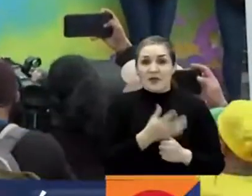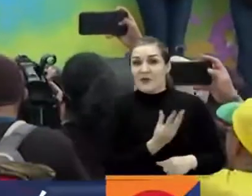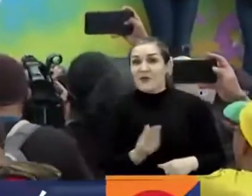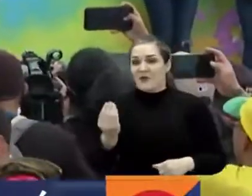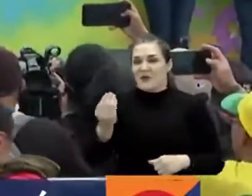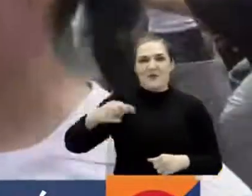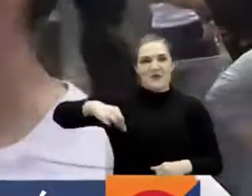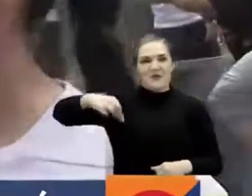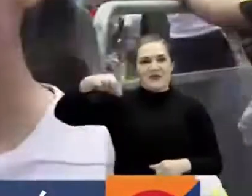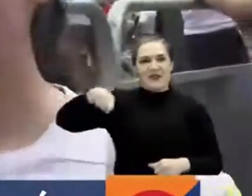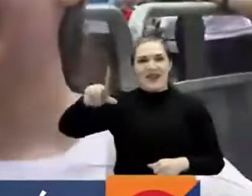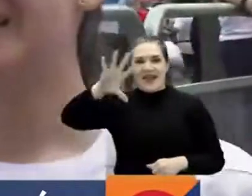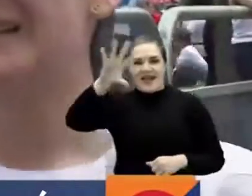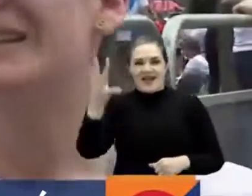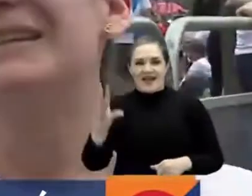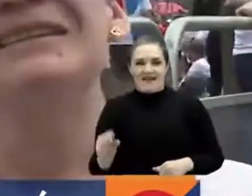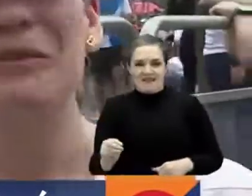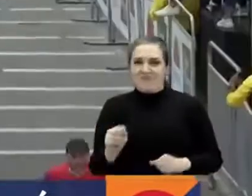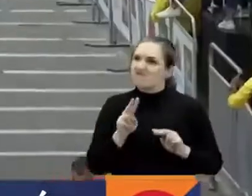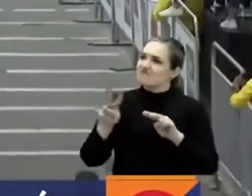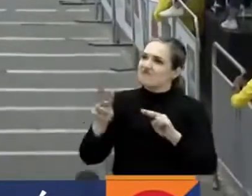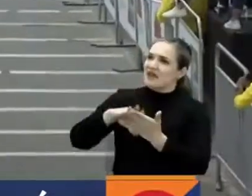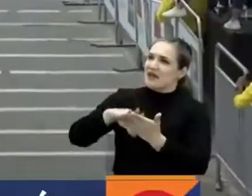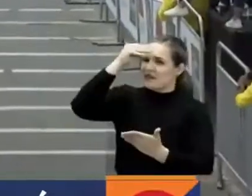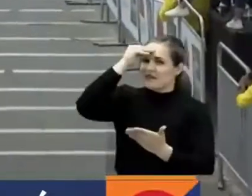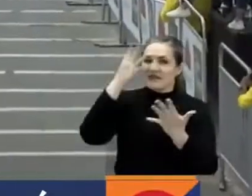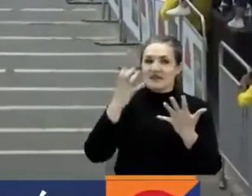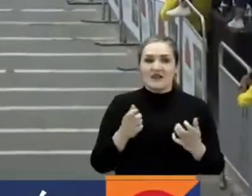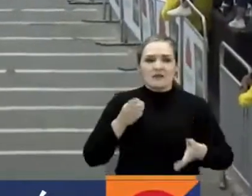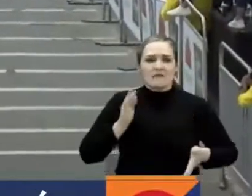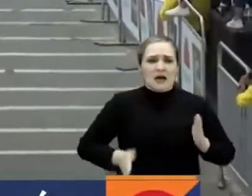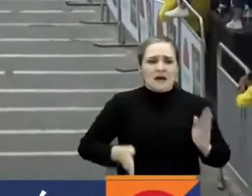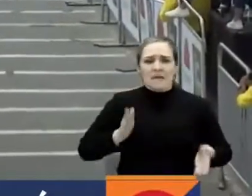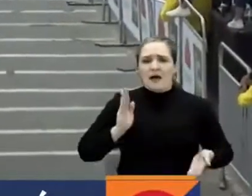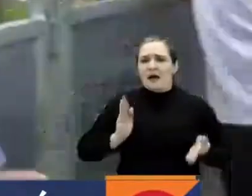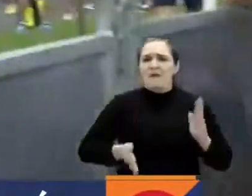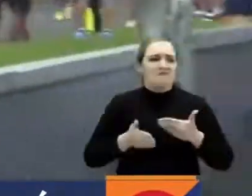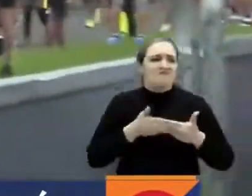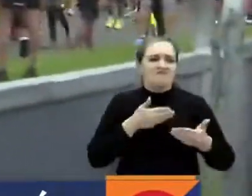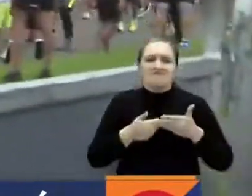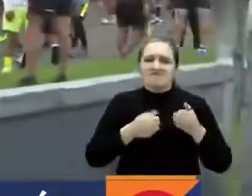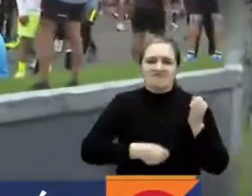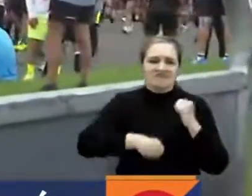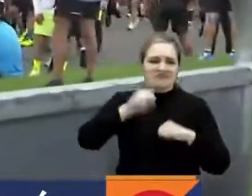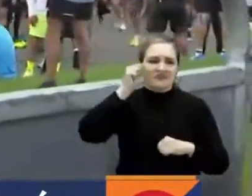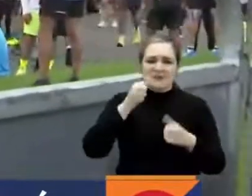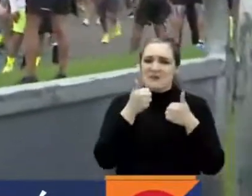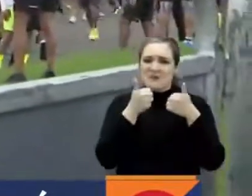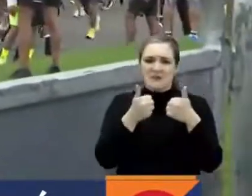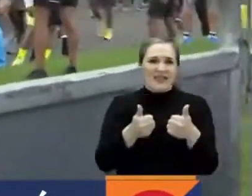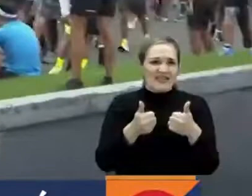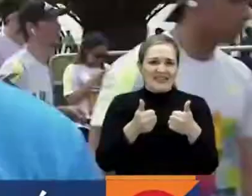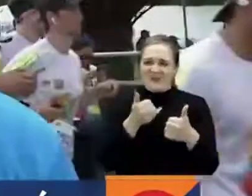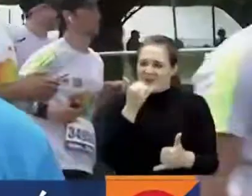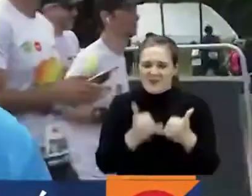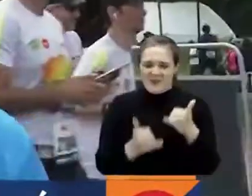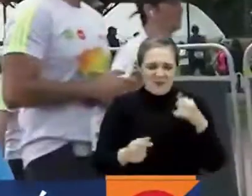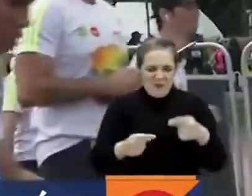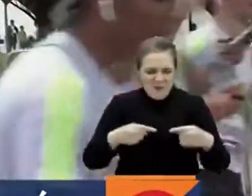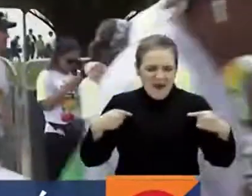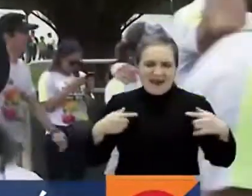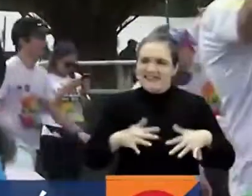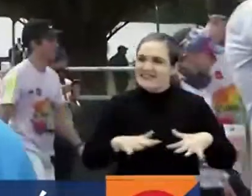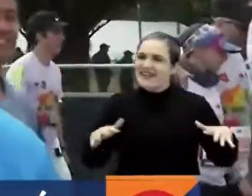dominadores africanos. Aprender de ellos. Cada uno sabe qué premio se llevó. Bien, terminamos, que era lo importante. Una